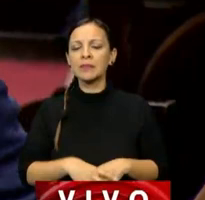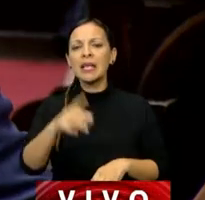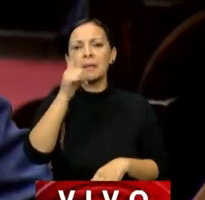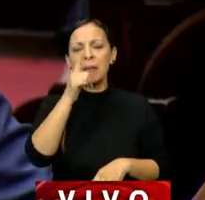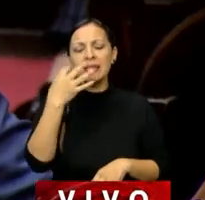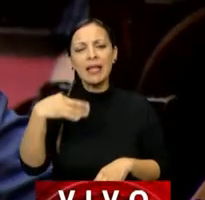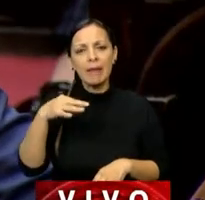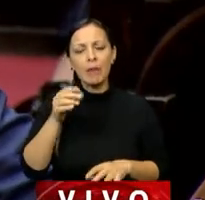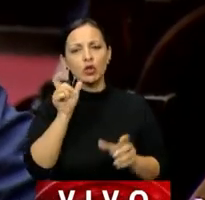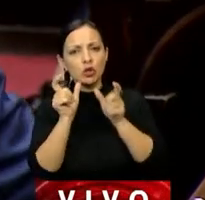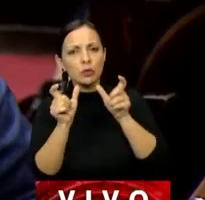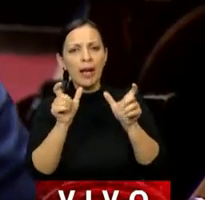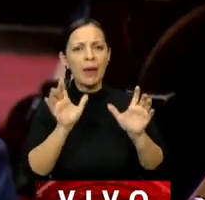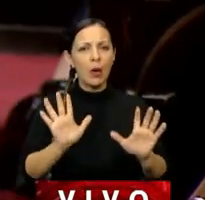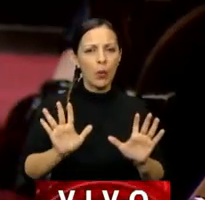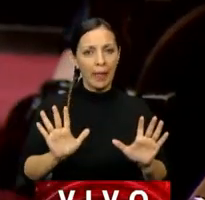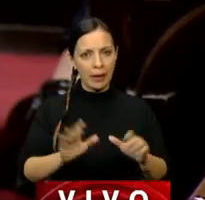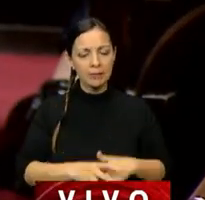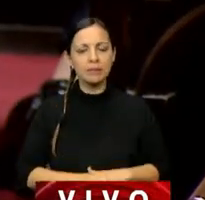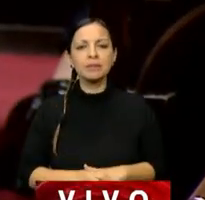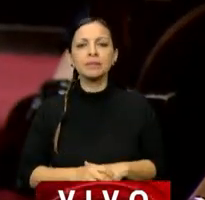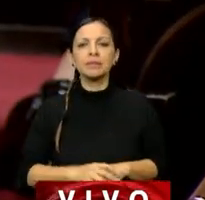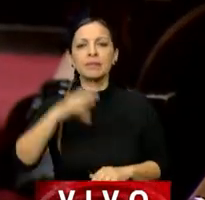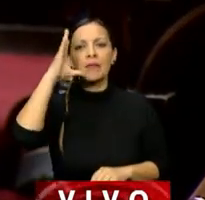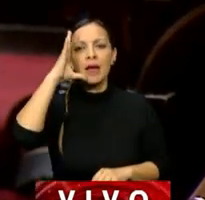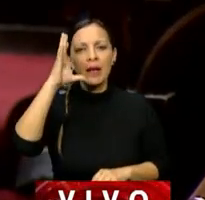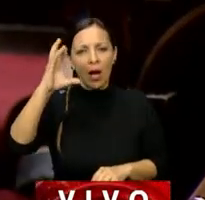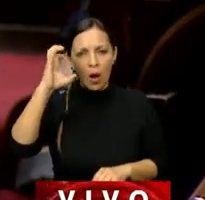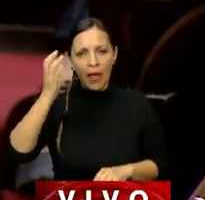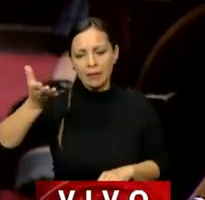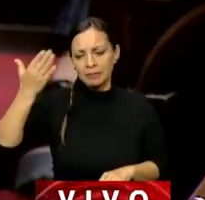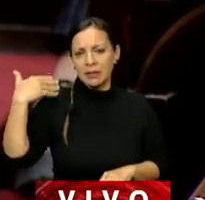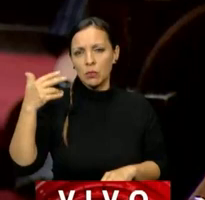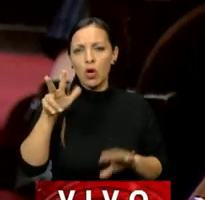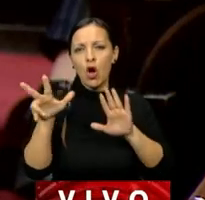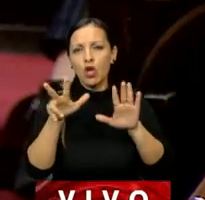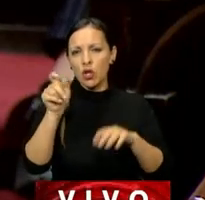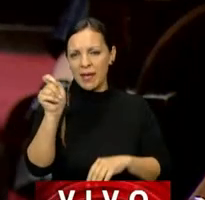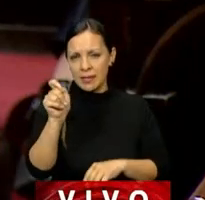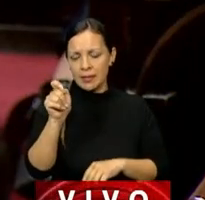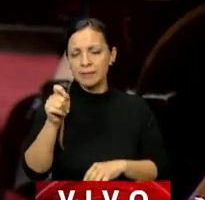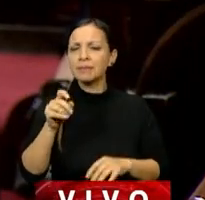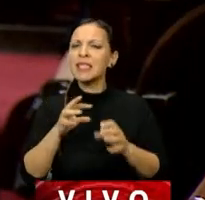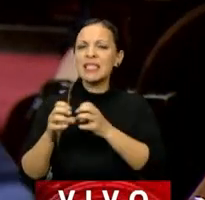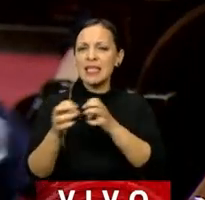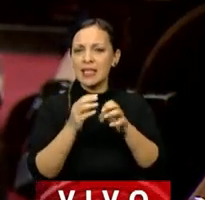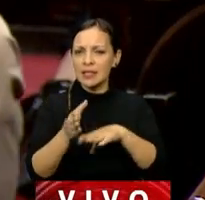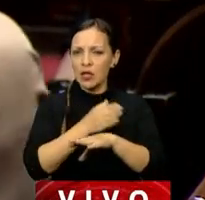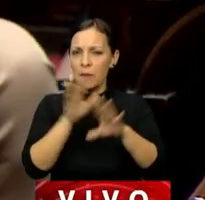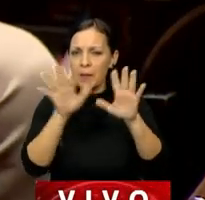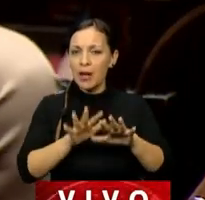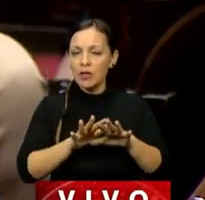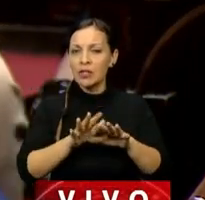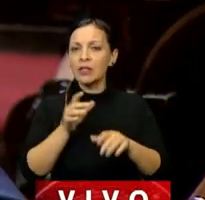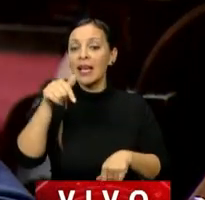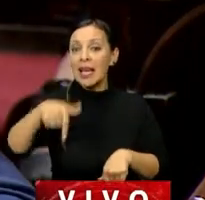con las palabras y recordar como recordamos hace ocho meses cuando tuvimos una sesión preparatoria que estas